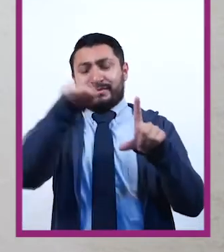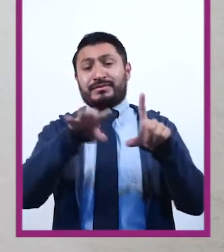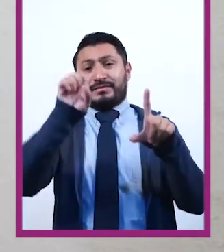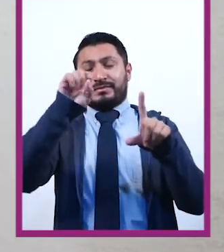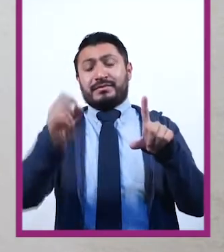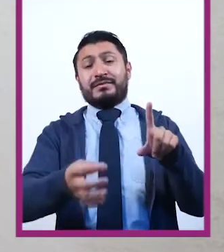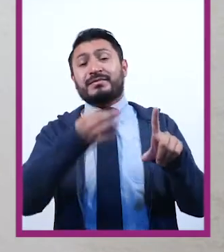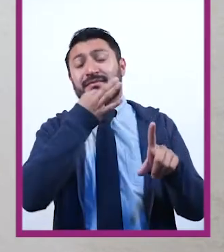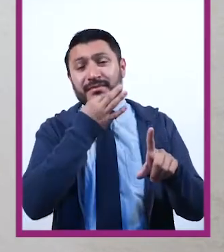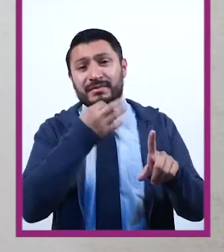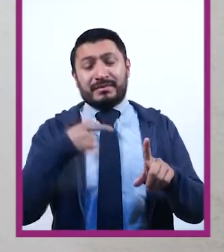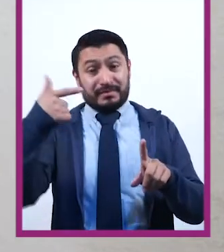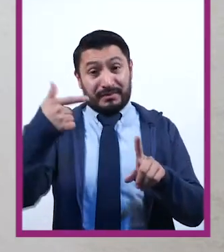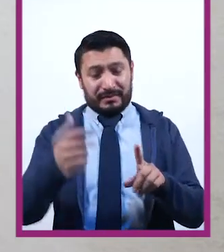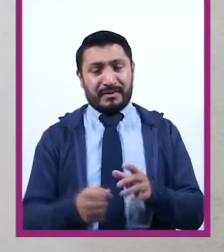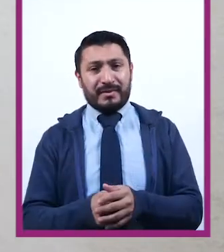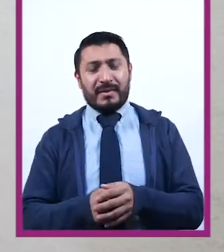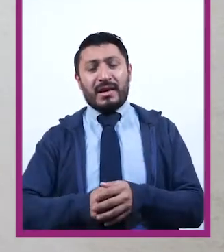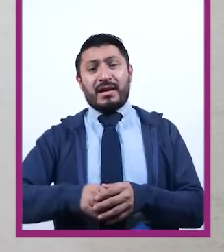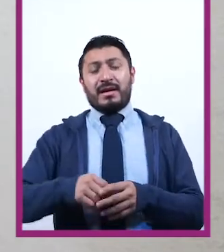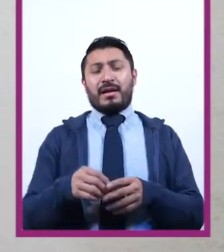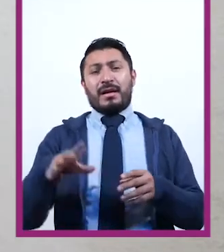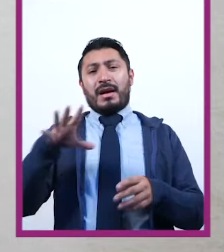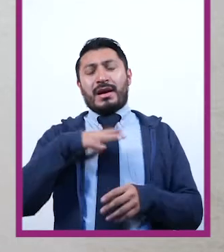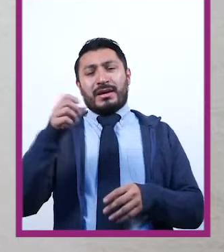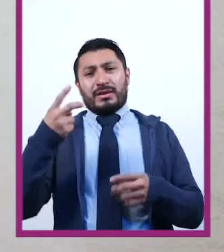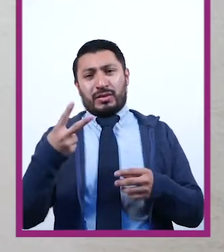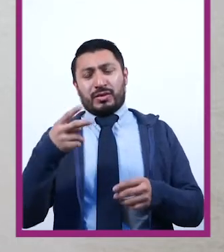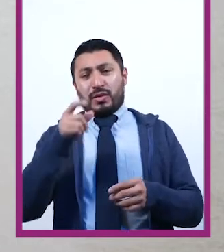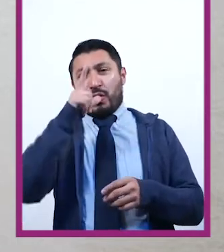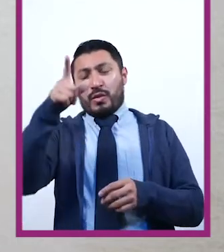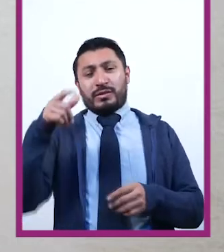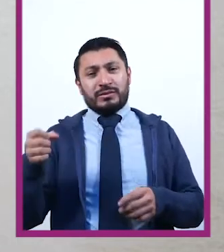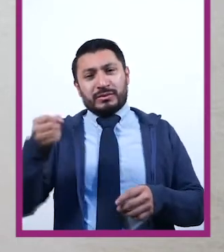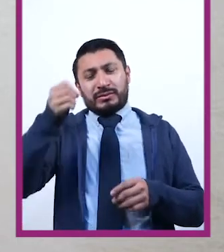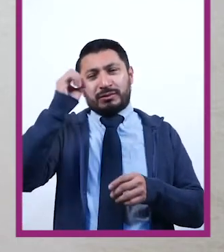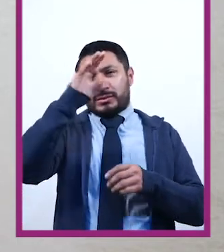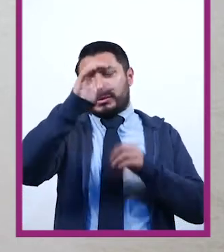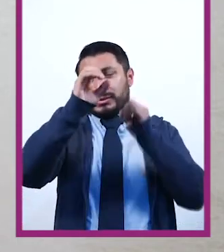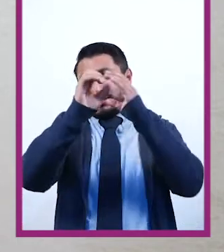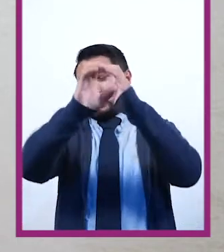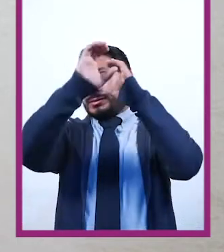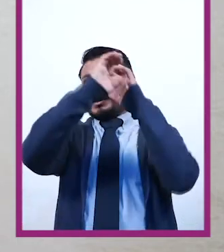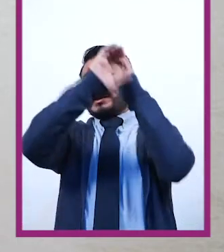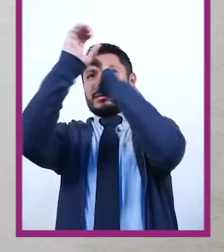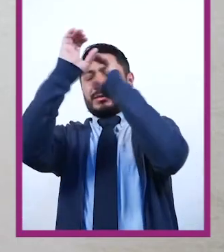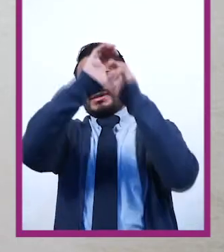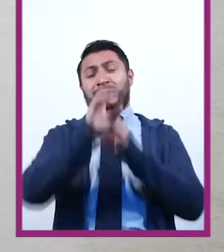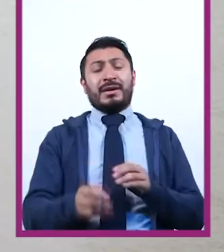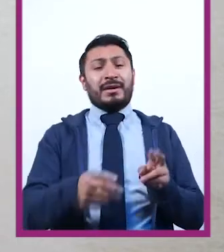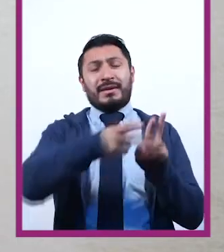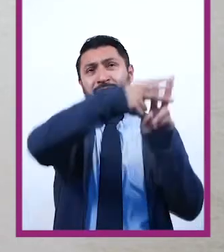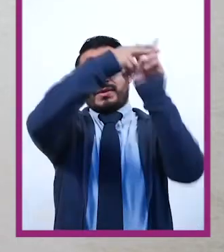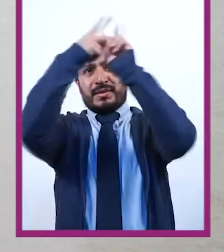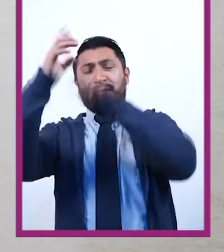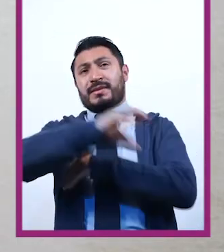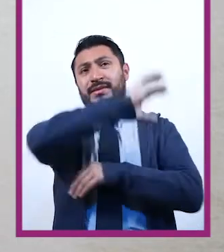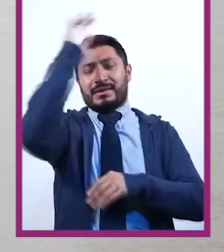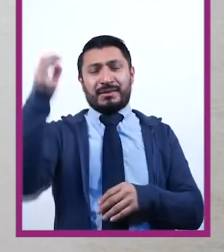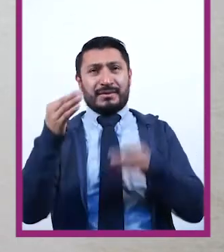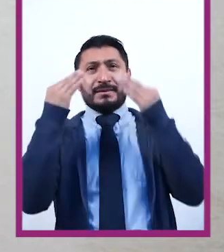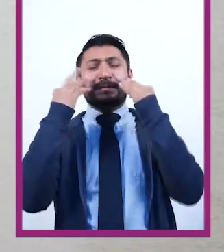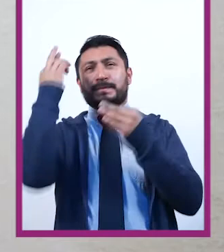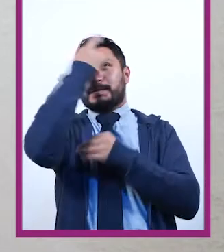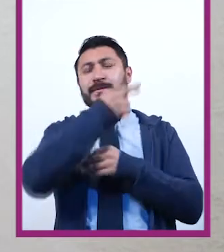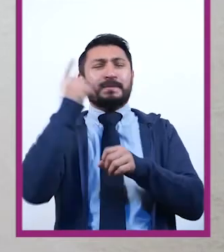que consiste en un sector de círculo graduado de 60 grados, provisto de 2 reflectores y un telescopio para ver el